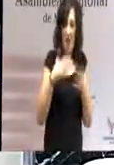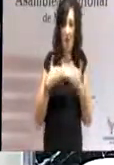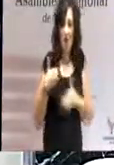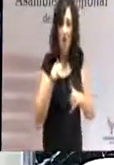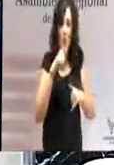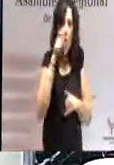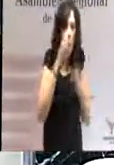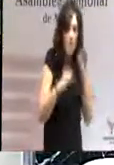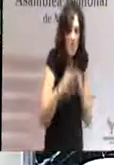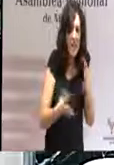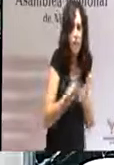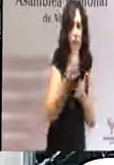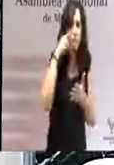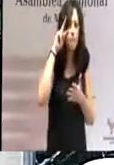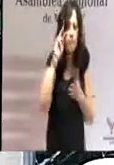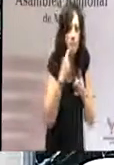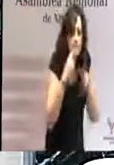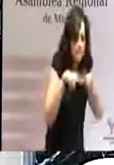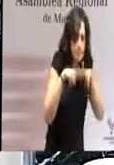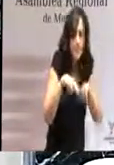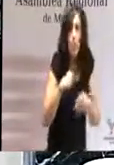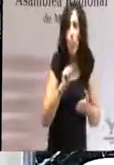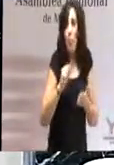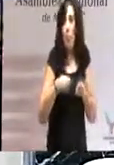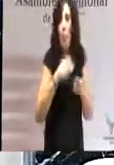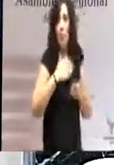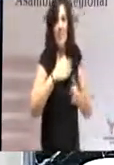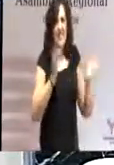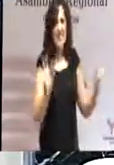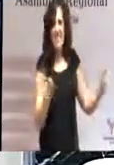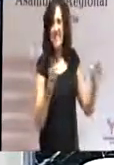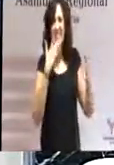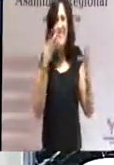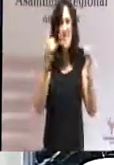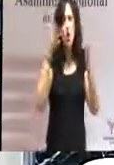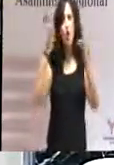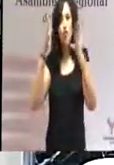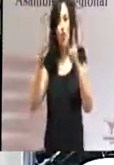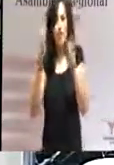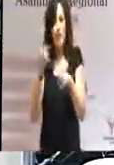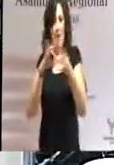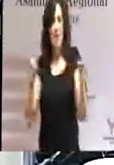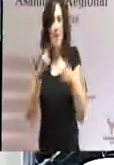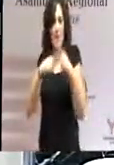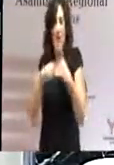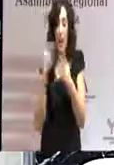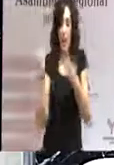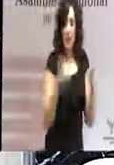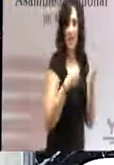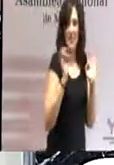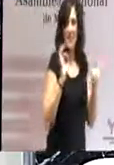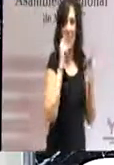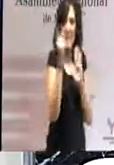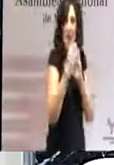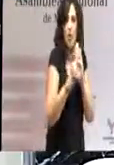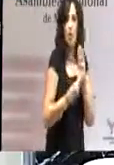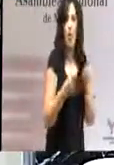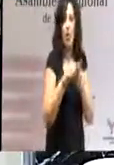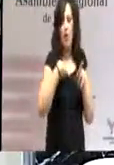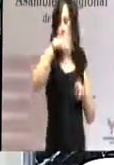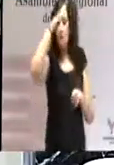que han desfilado por ahí, han dicho que no la firmarían para ellos ni recomendarían a ningún familiar y amigo que la firmara. Cláusulas leoninas con